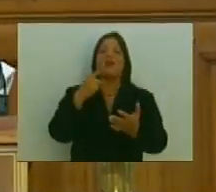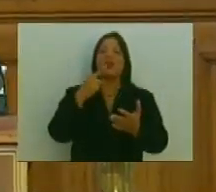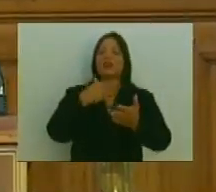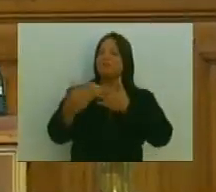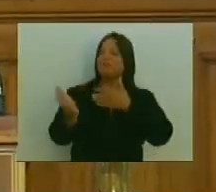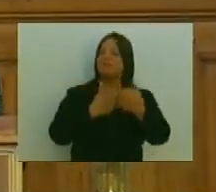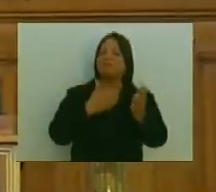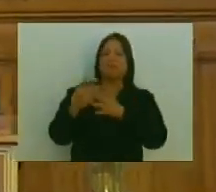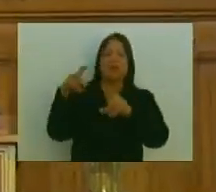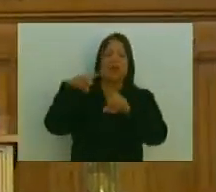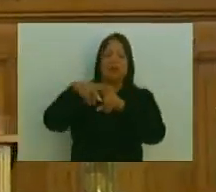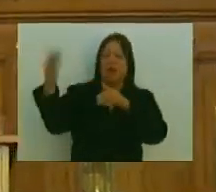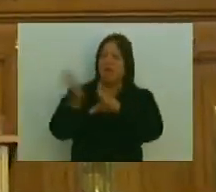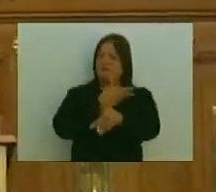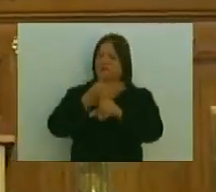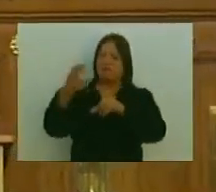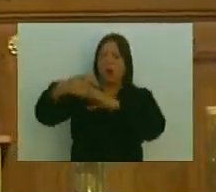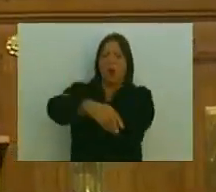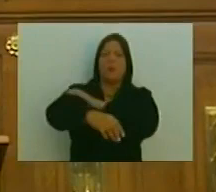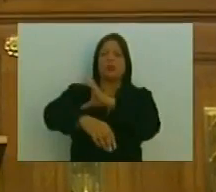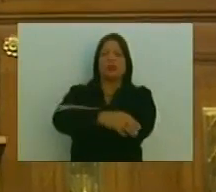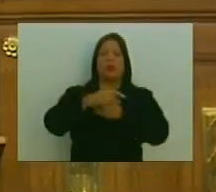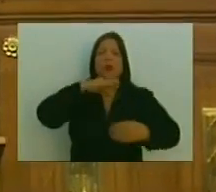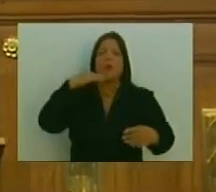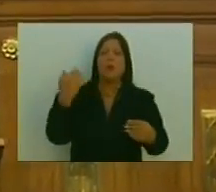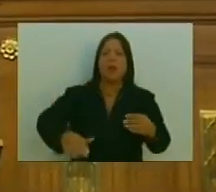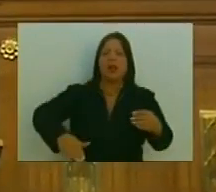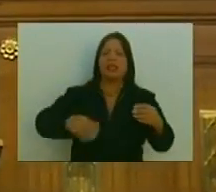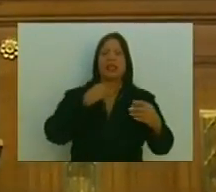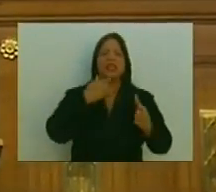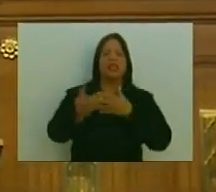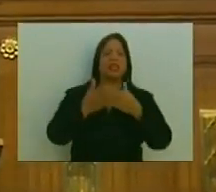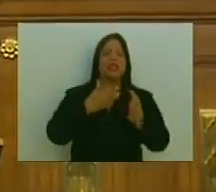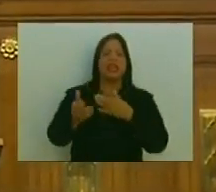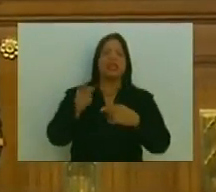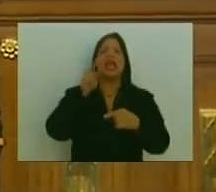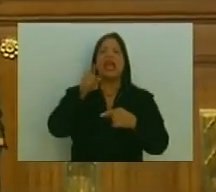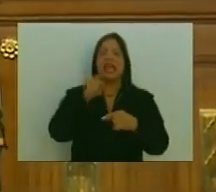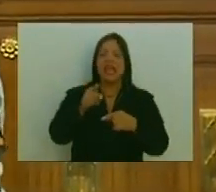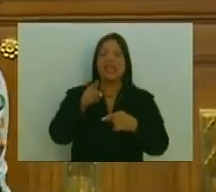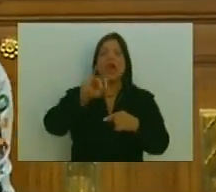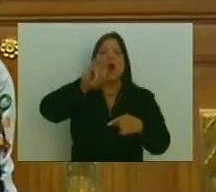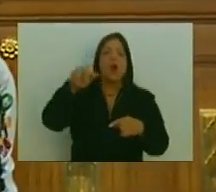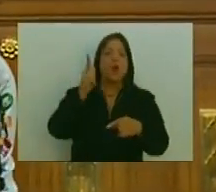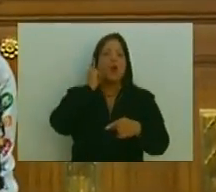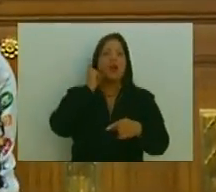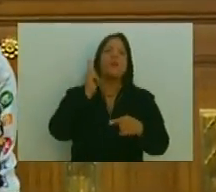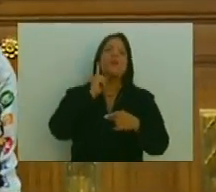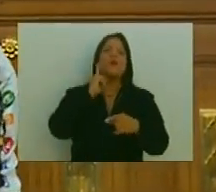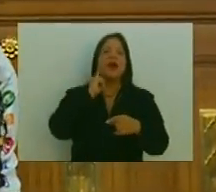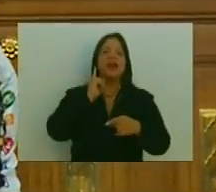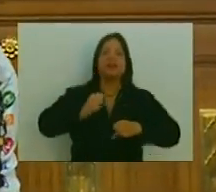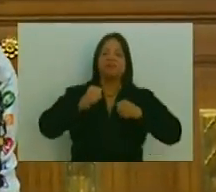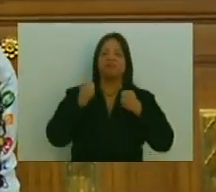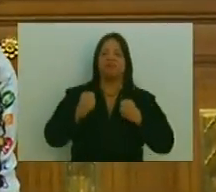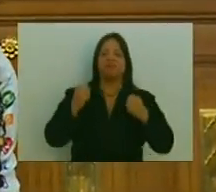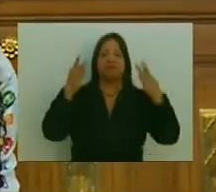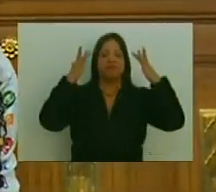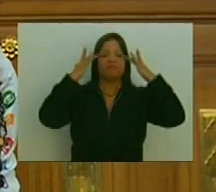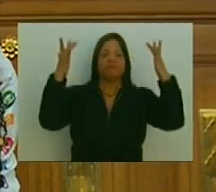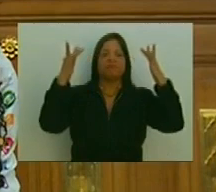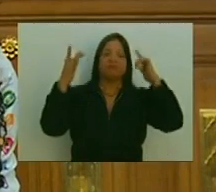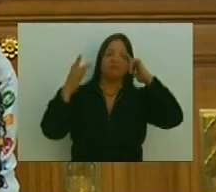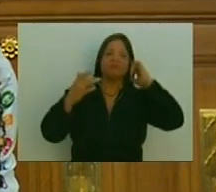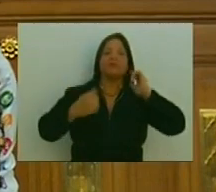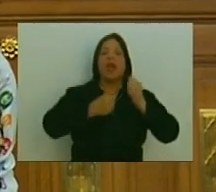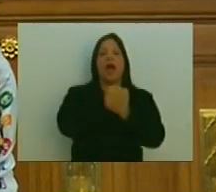los violentos, por encima de la muerte, por encima del cerco. Allá estaba Julia, una persona con capacidad, pero con